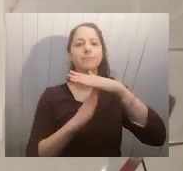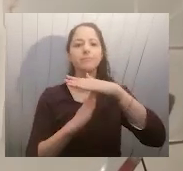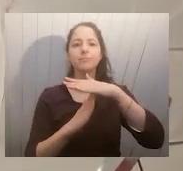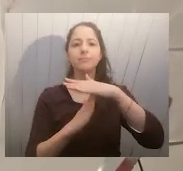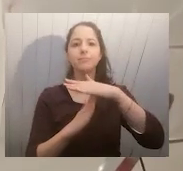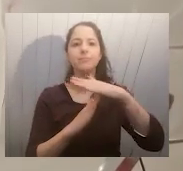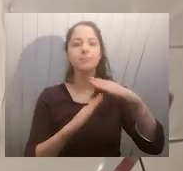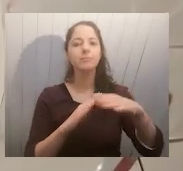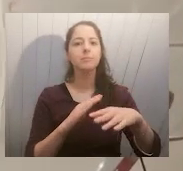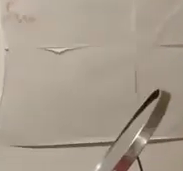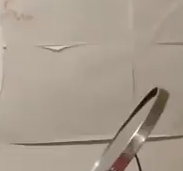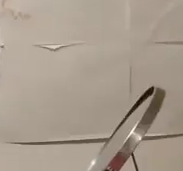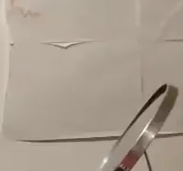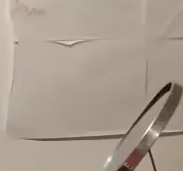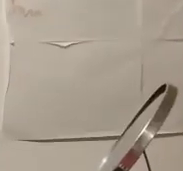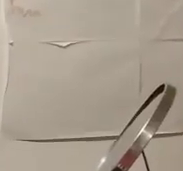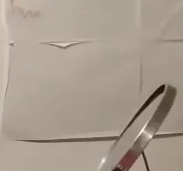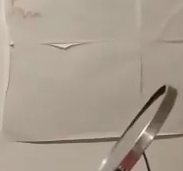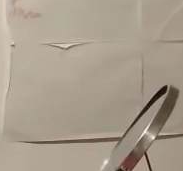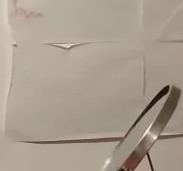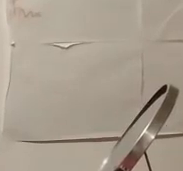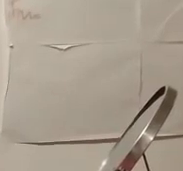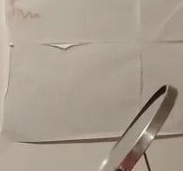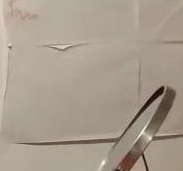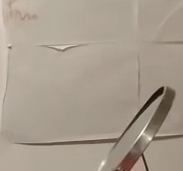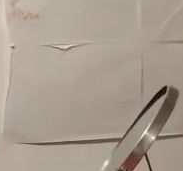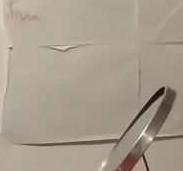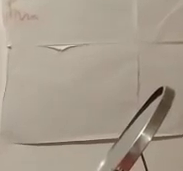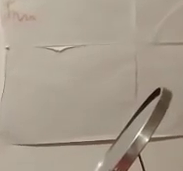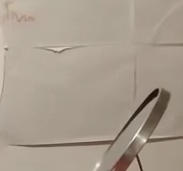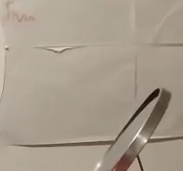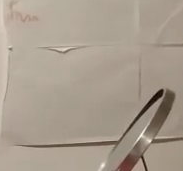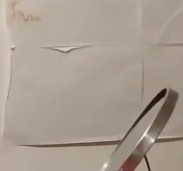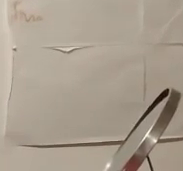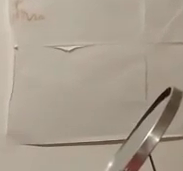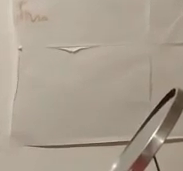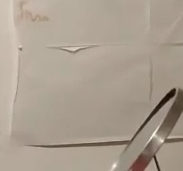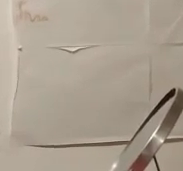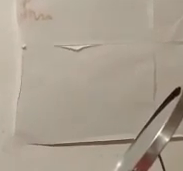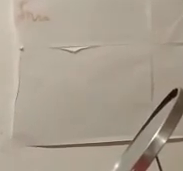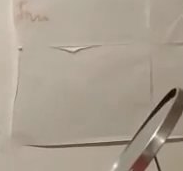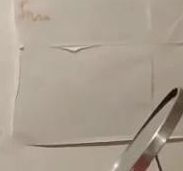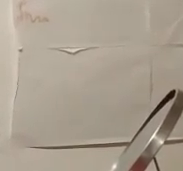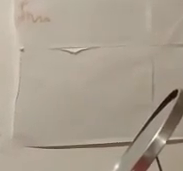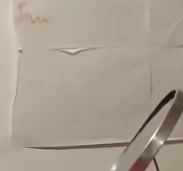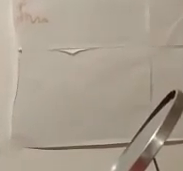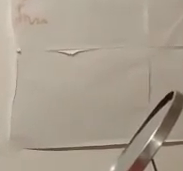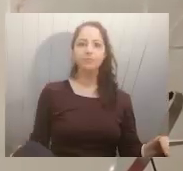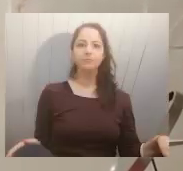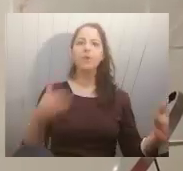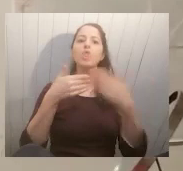de los precios de los arriendos, suspensión inmediata del pago de dividendos, no al desalojo de las tomas de terreno. ¿Dónde